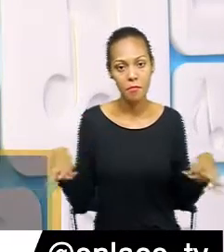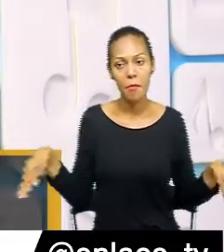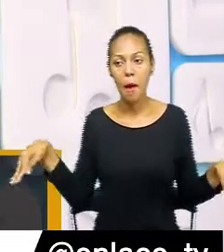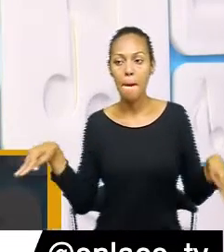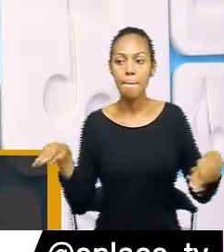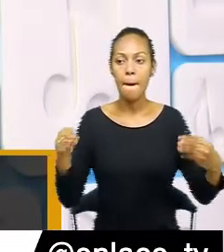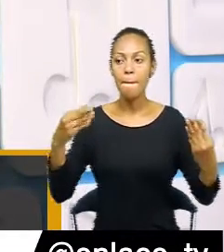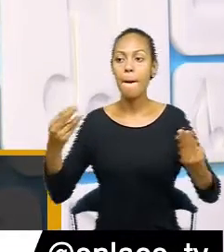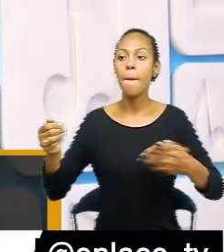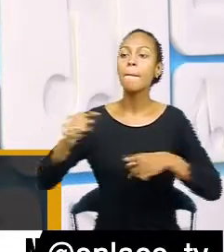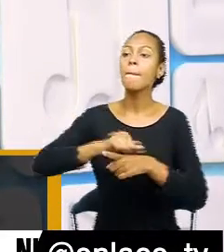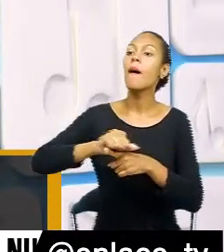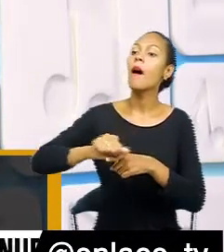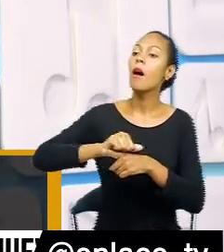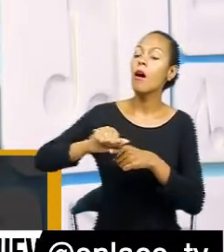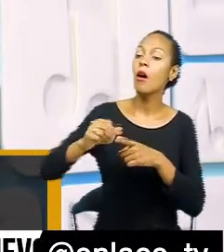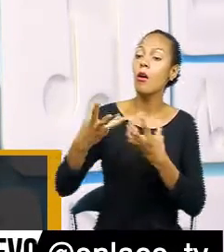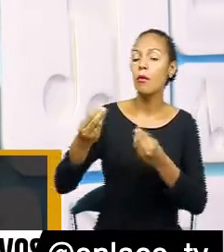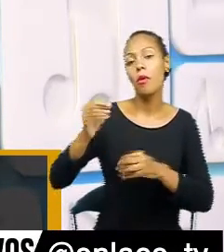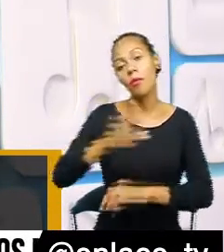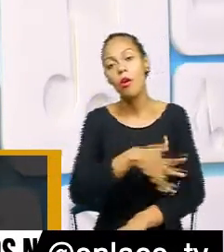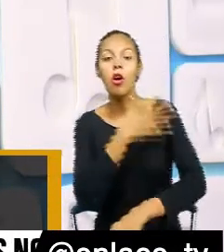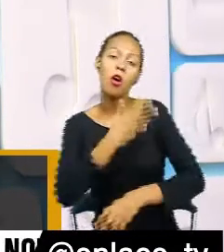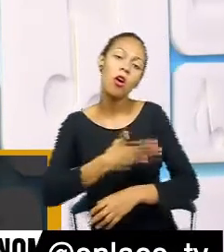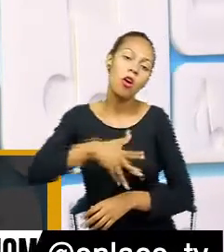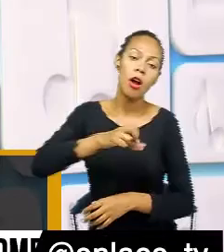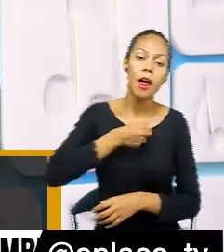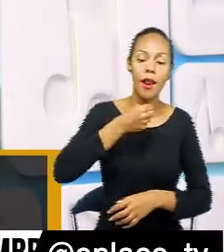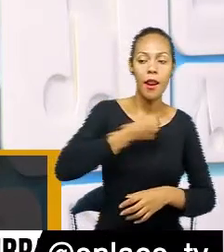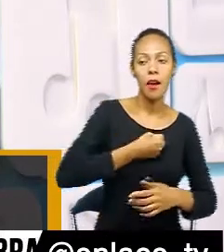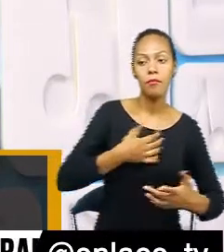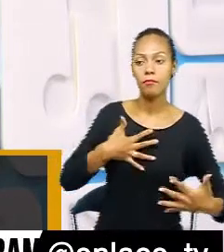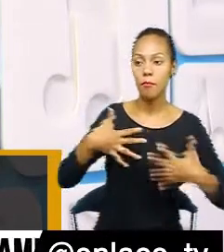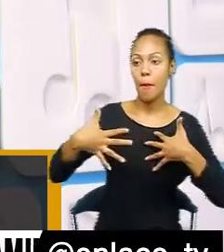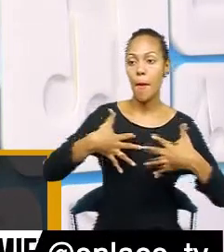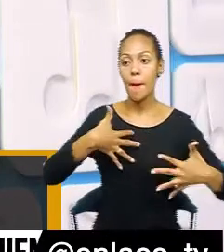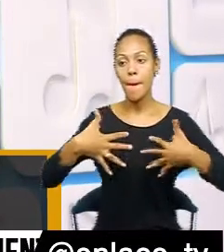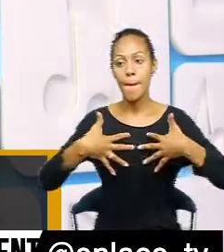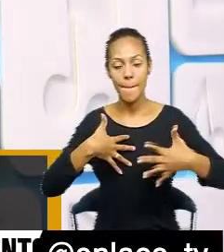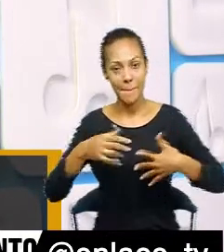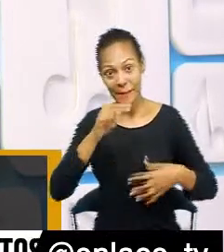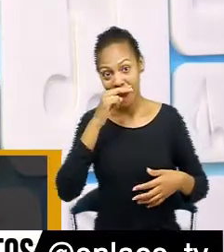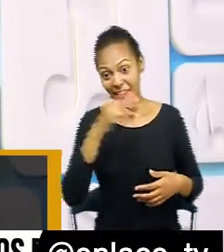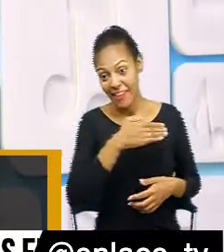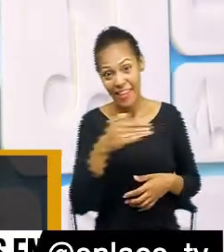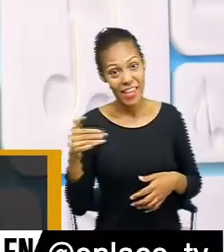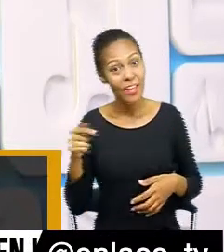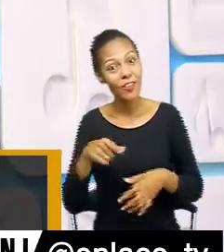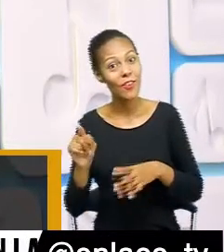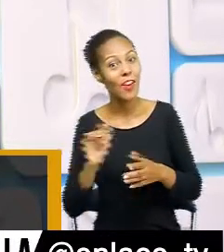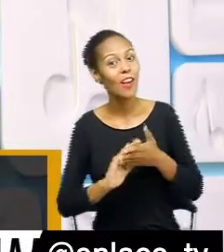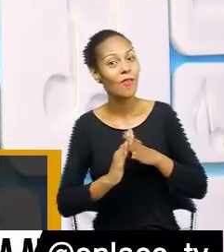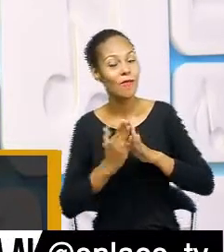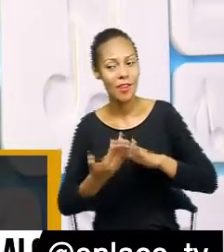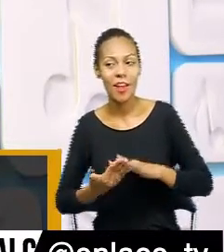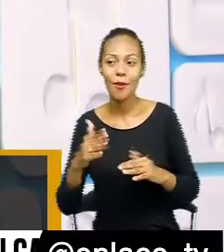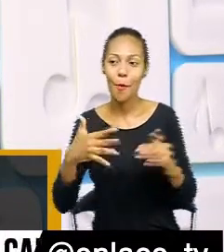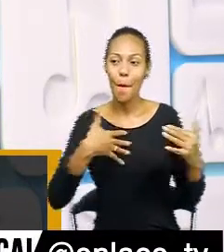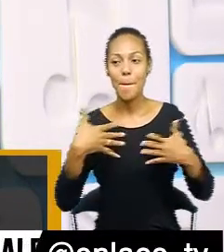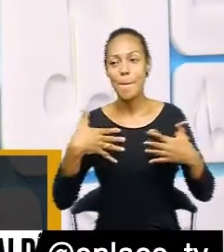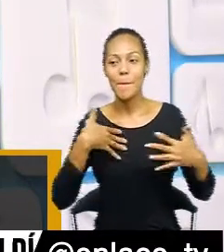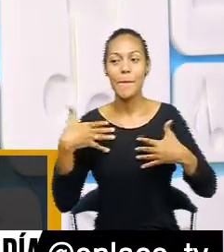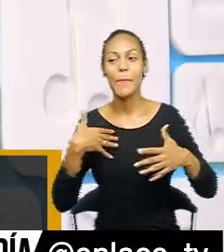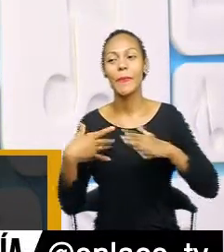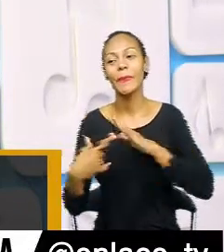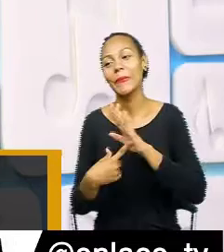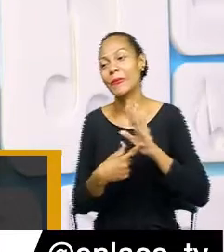agrupaciones musicales, presentaciones de obras de teatro de los mismos niños de la comunidad, Nos estará acompañando el